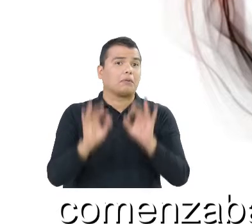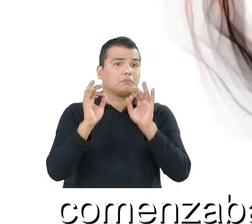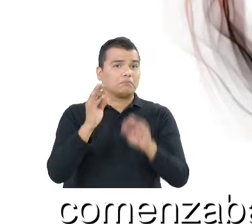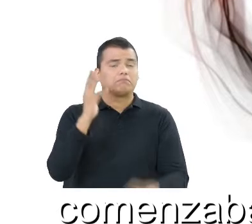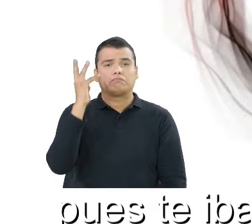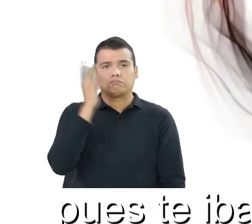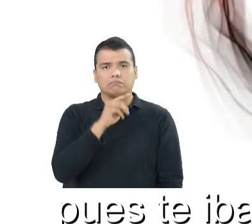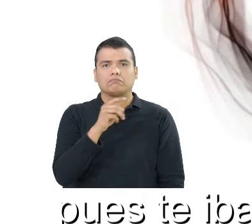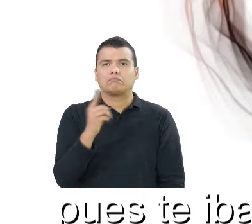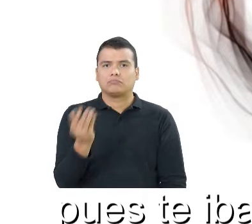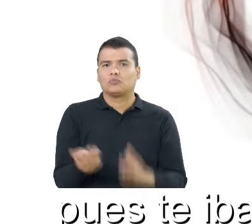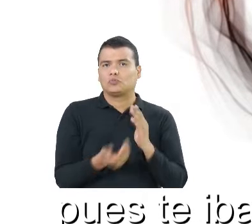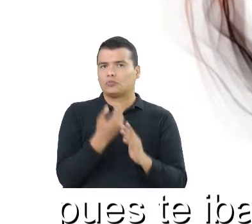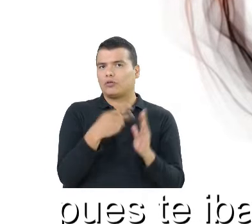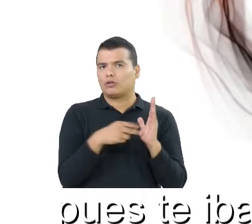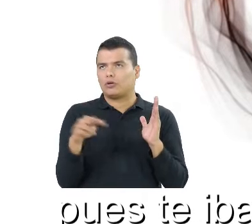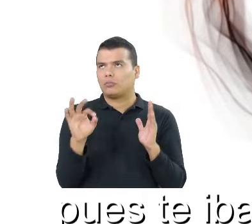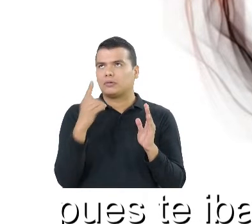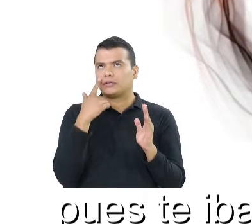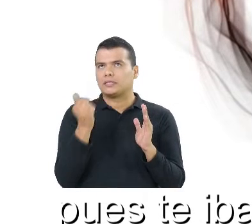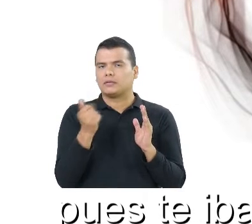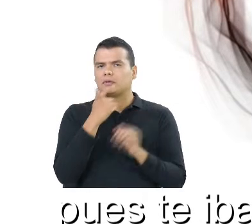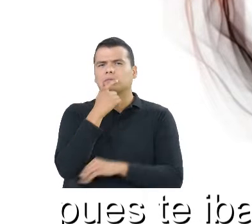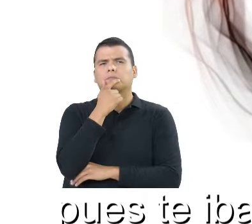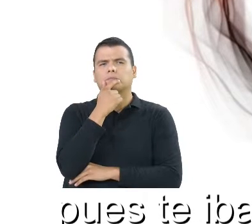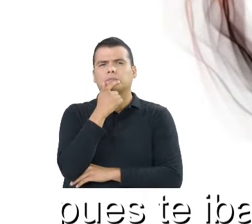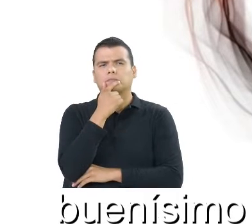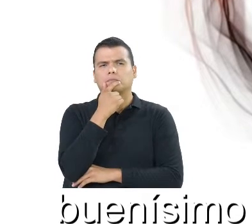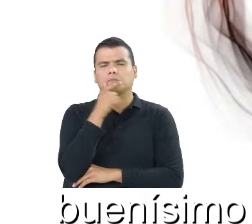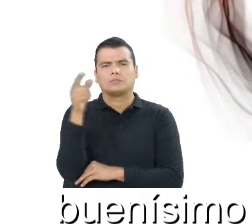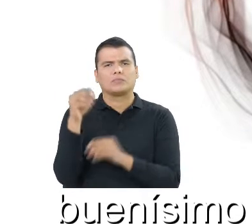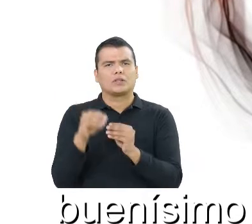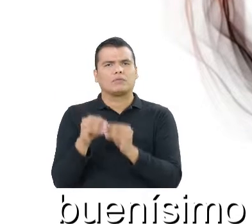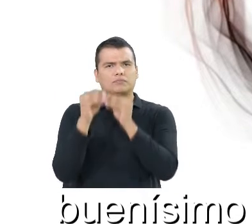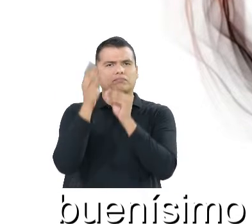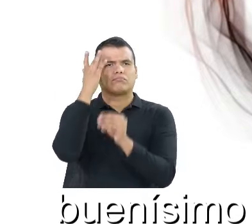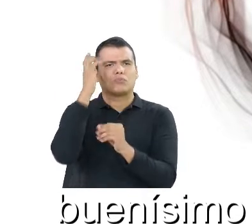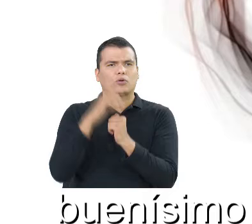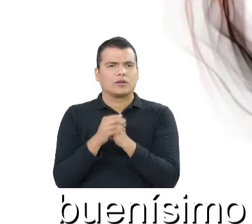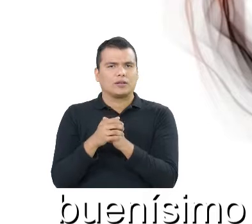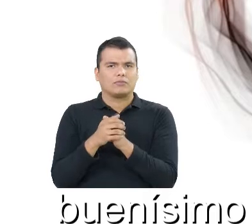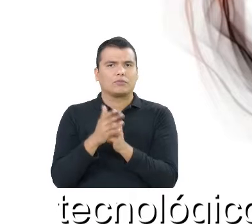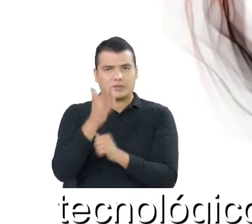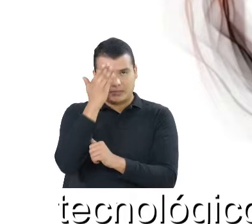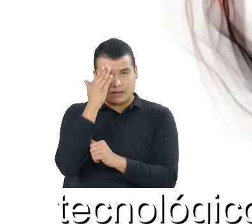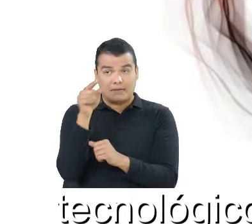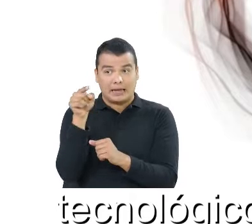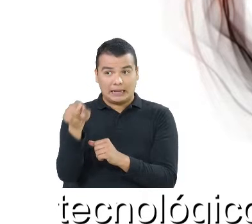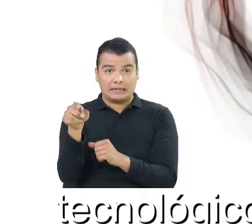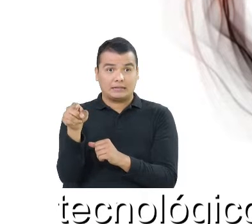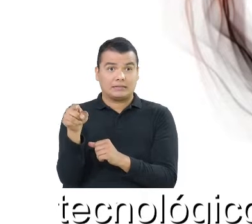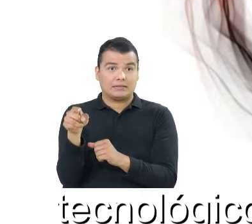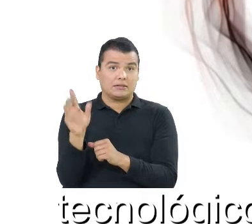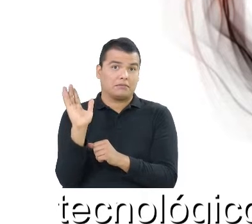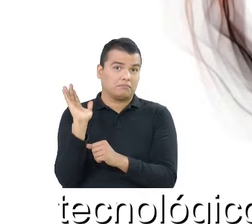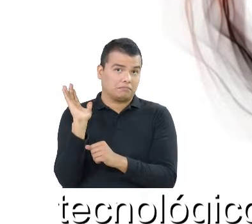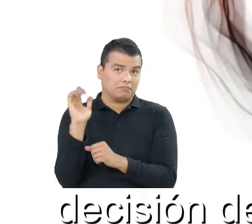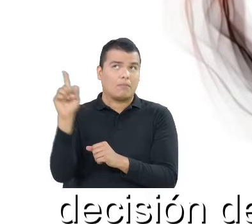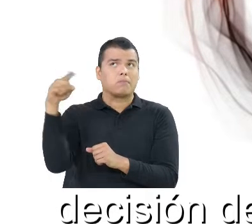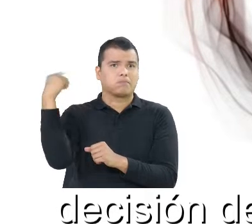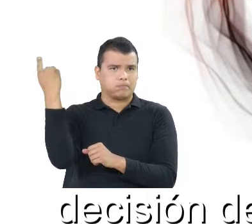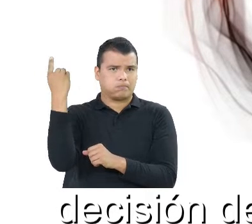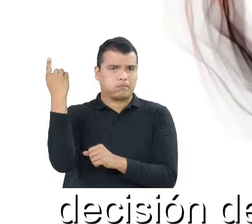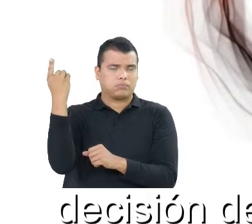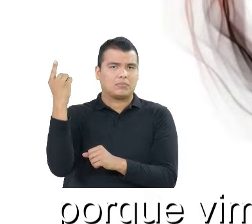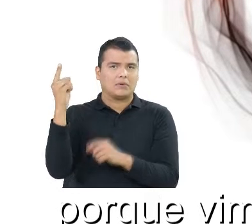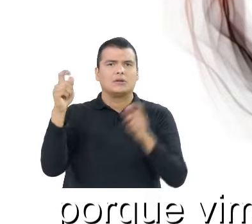producto tecnológico, en fin. ¿Por qué tomamos la decisión de desarrollar el Magic Twist? Porque vimos que ese producto o un producto similar estaba teniendo